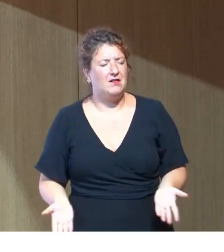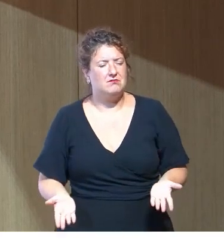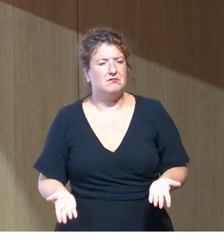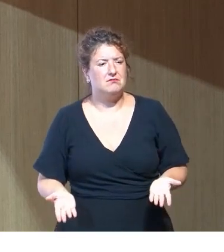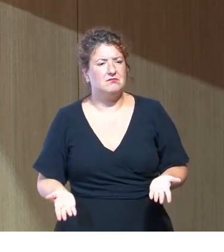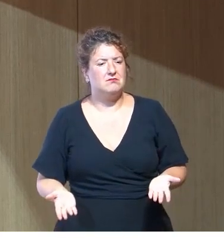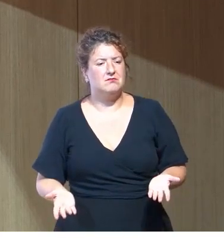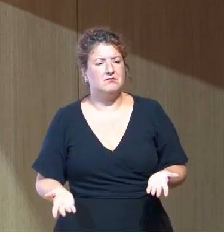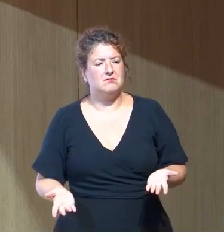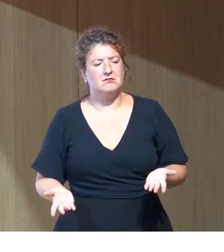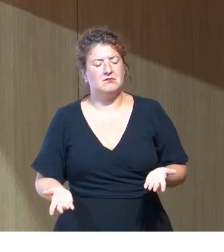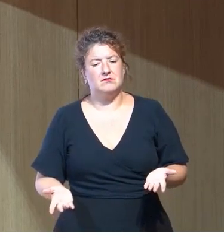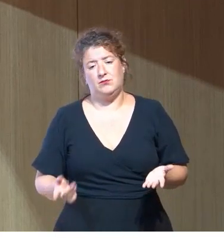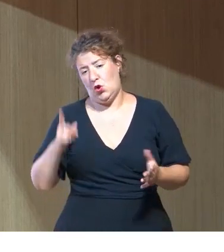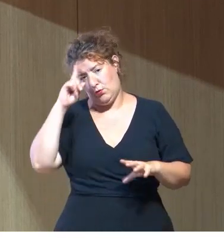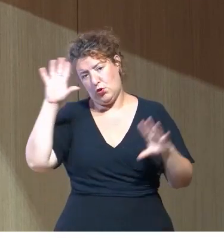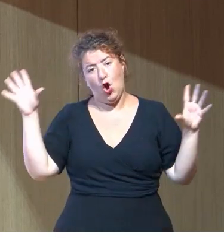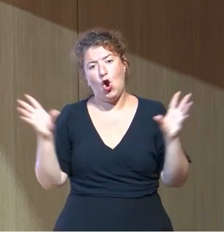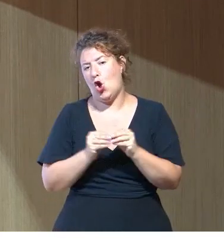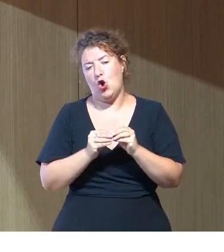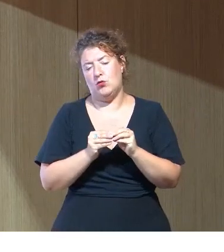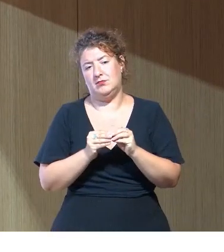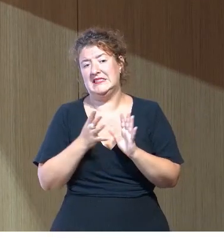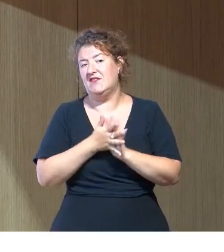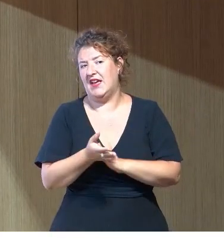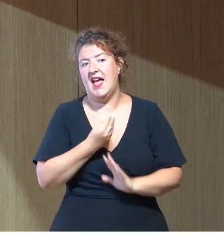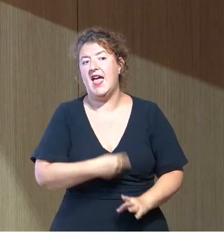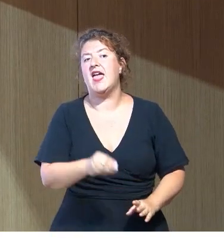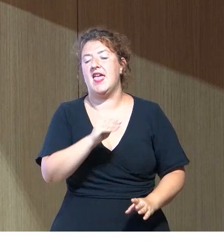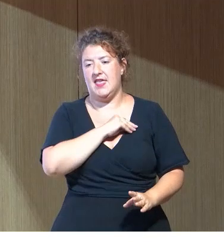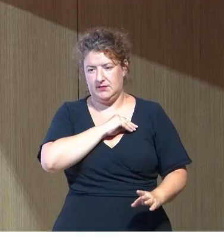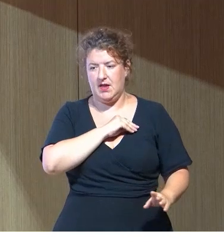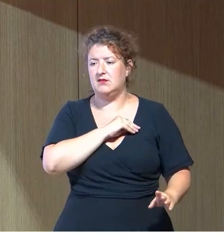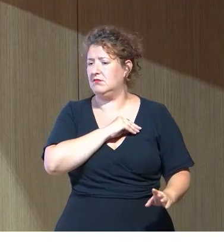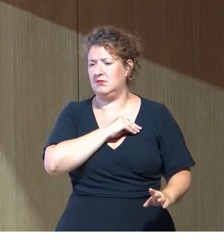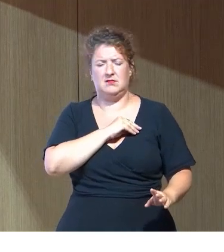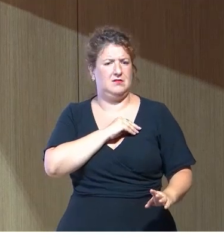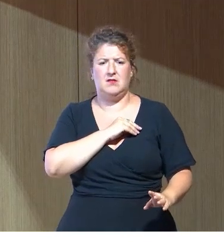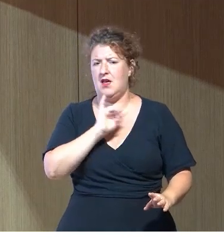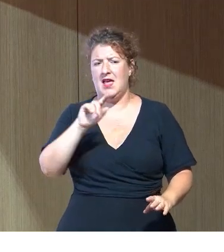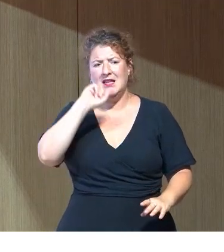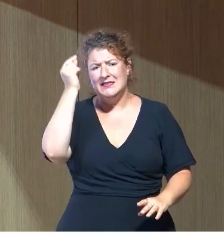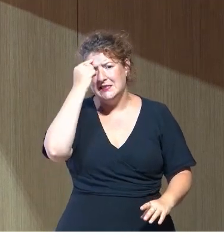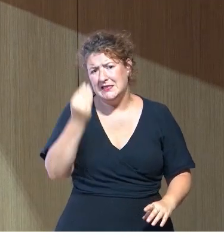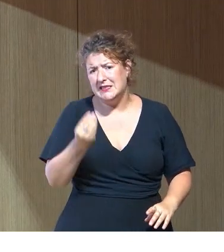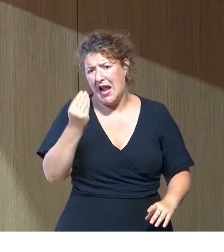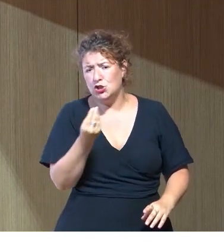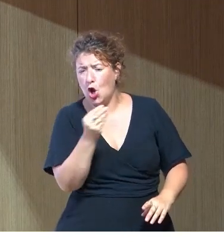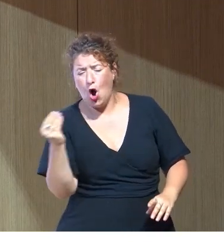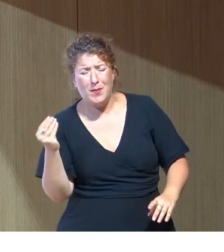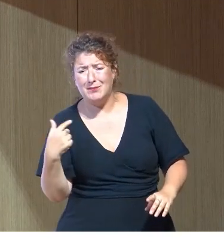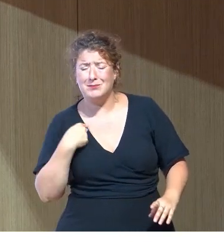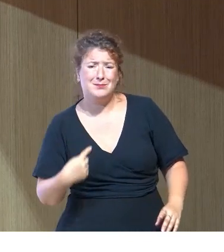inmediatamente la primera es que en España se está desaprovechando muchísimo talento joven